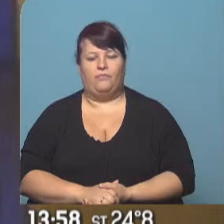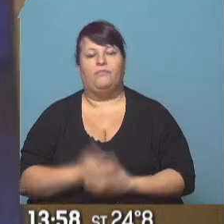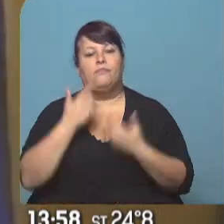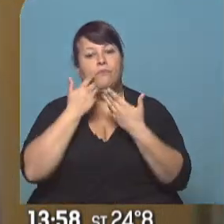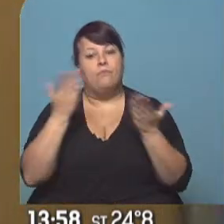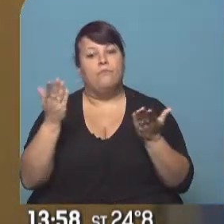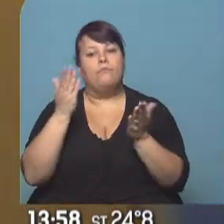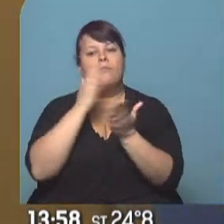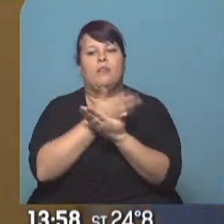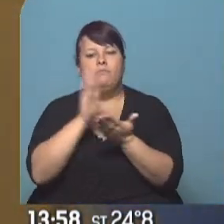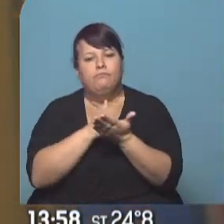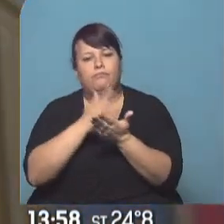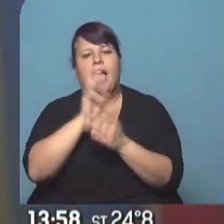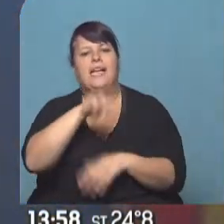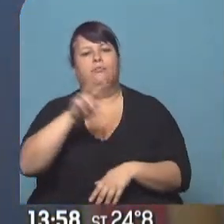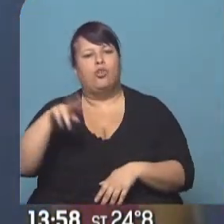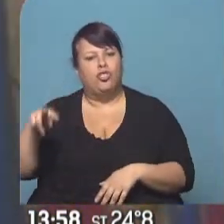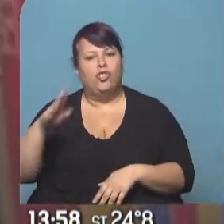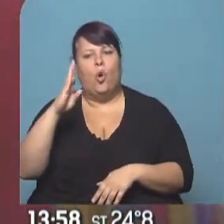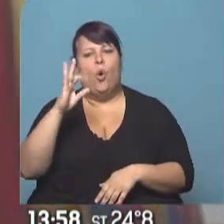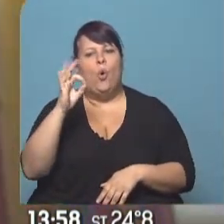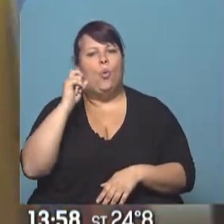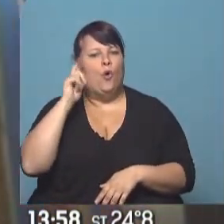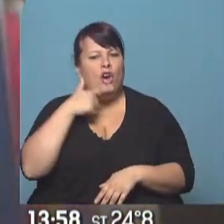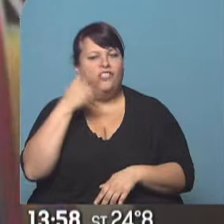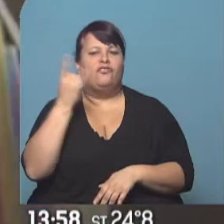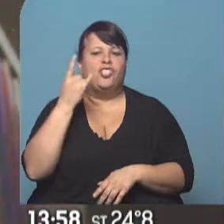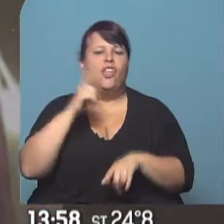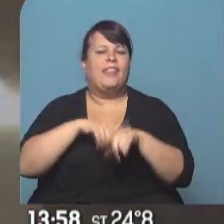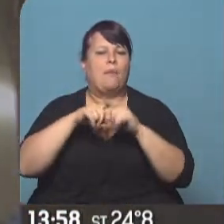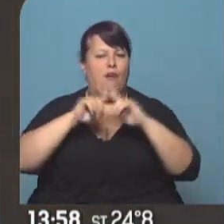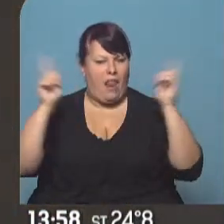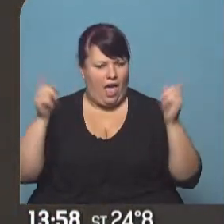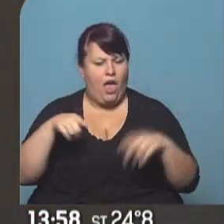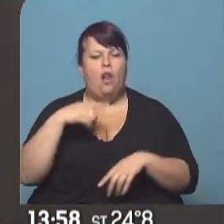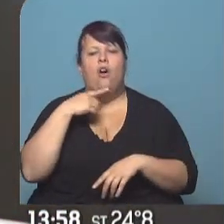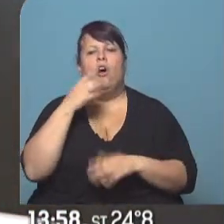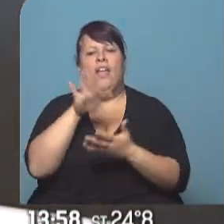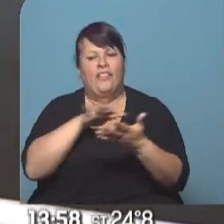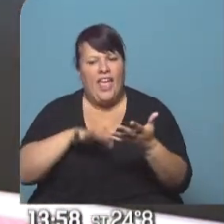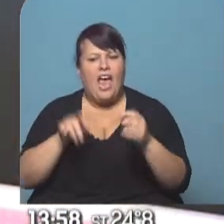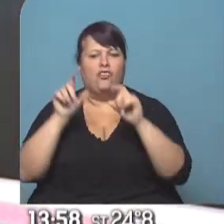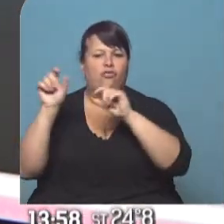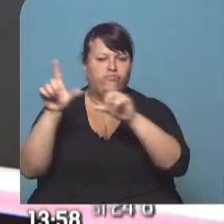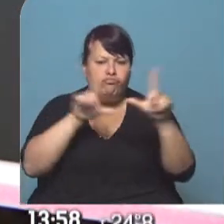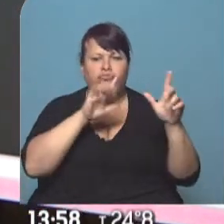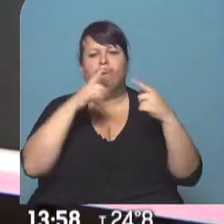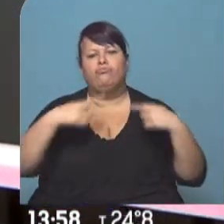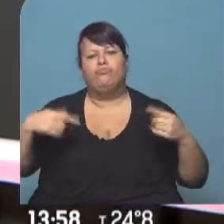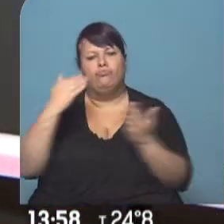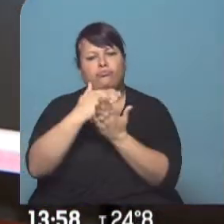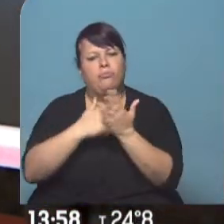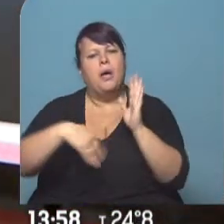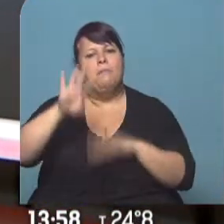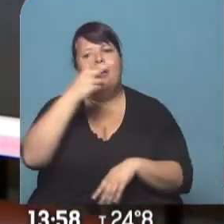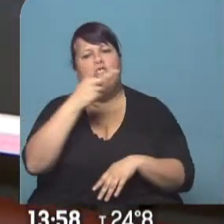se presentó el catálogo de la exposición Borges, Ficciones de un Tiempo Infinito, con textos e imágenes que conforman un catálogo de más